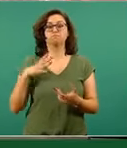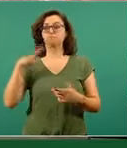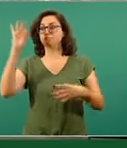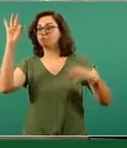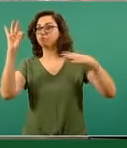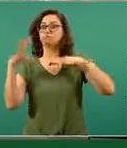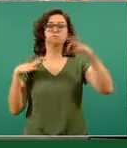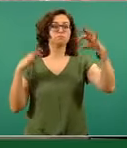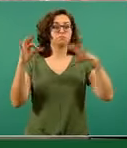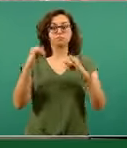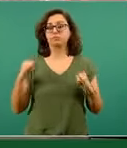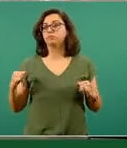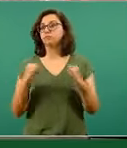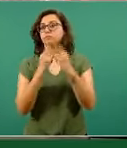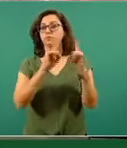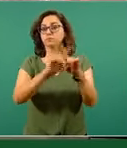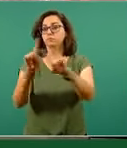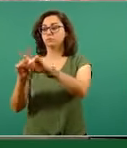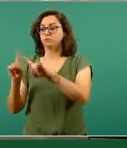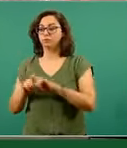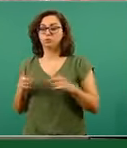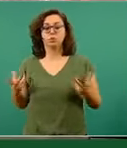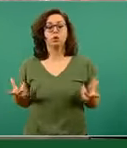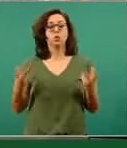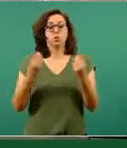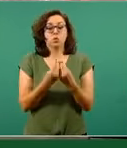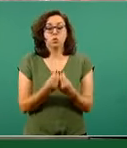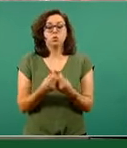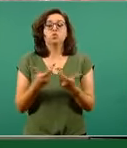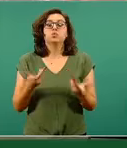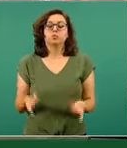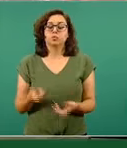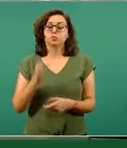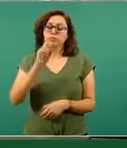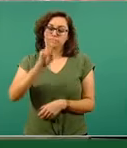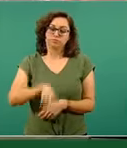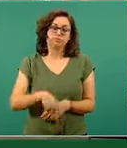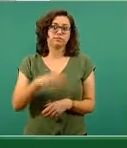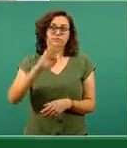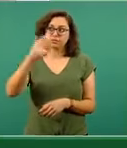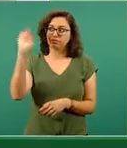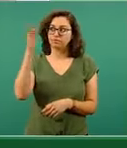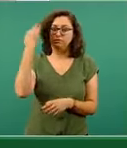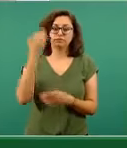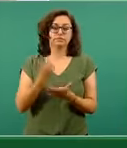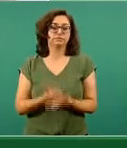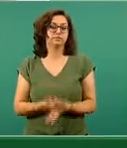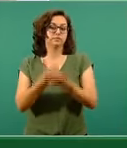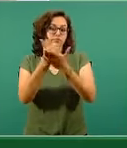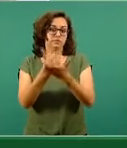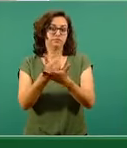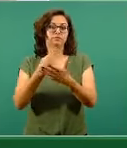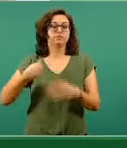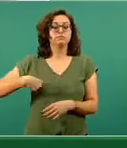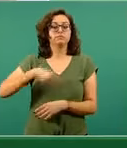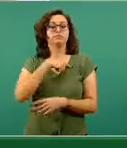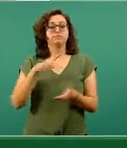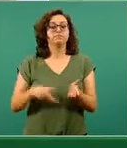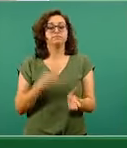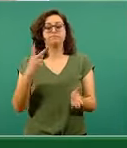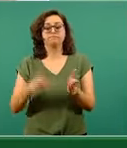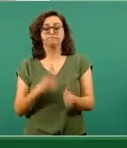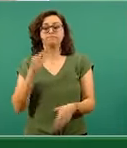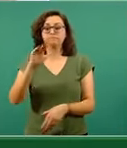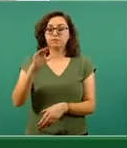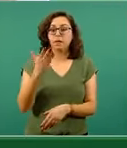luego reitero y reconozco y agradezco el acompañamiento de la Federación. Cada vez que solicitábamos algo y que tenía la oportunidad